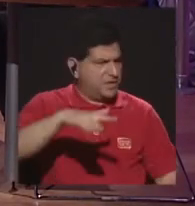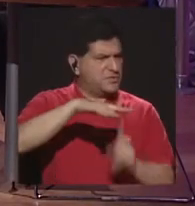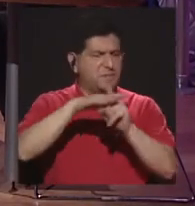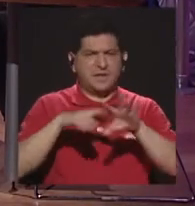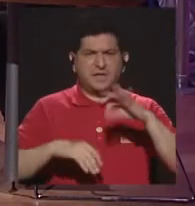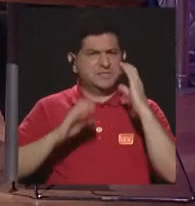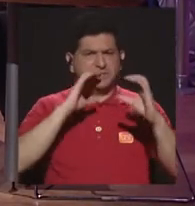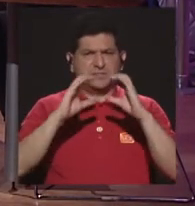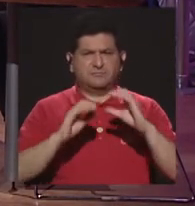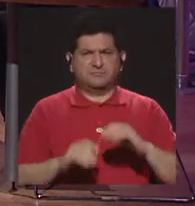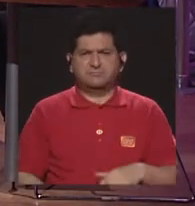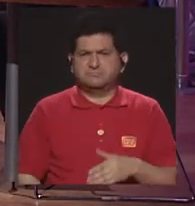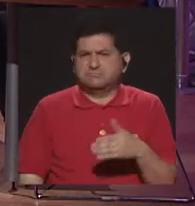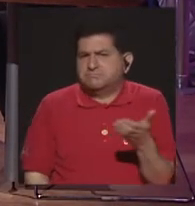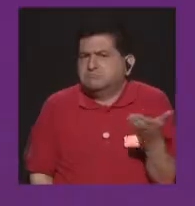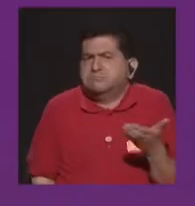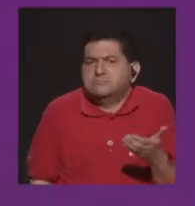medios?